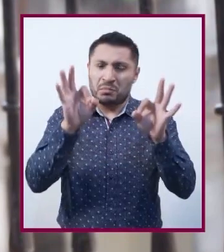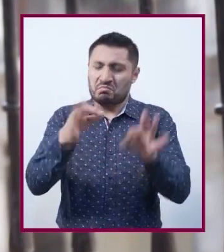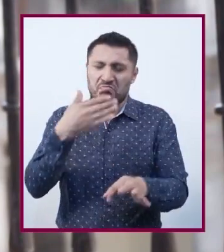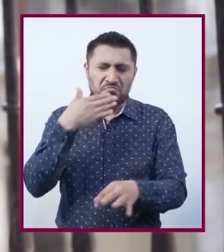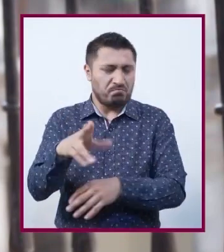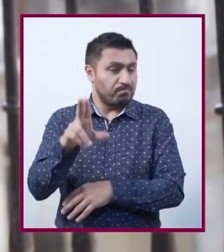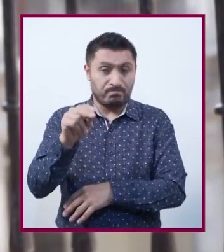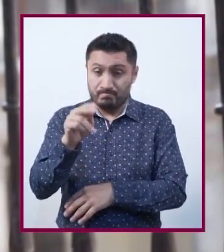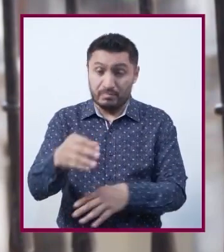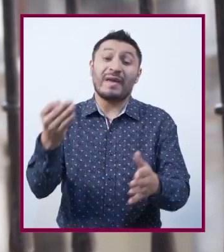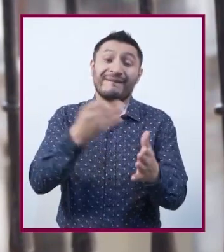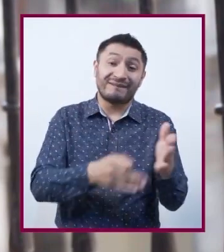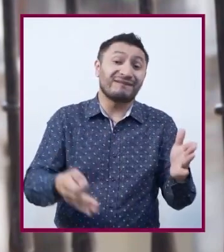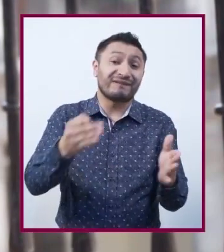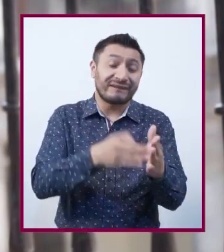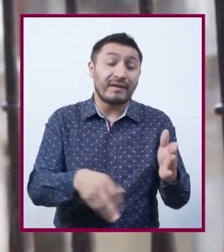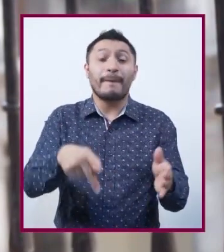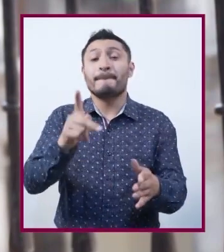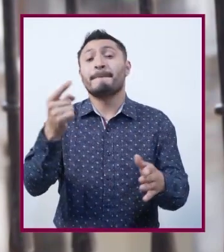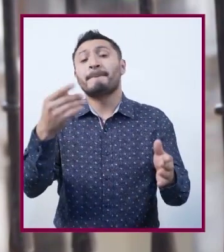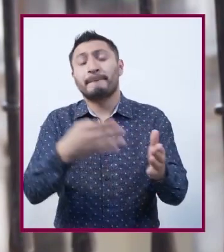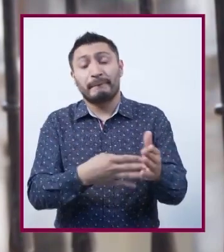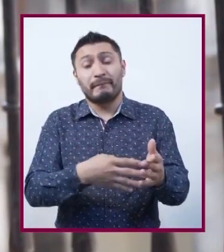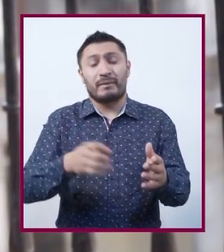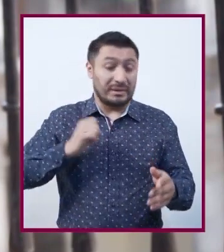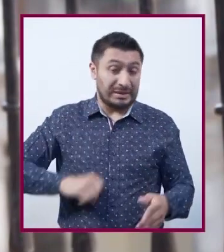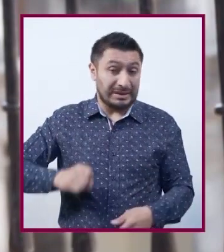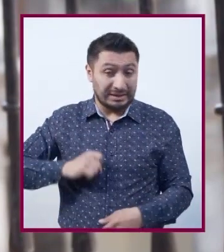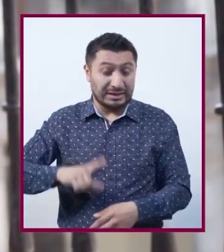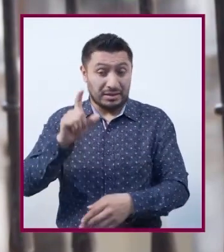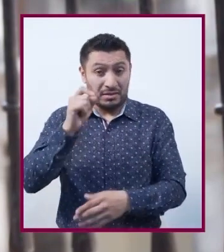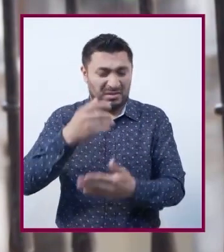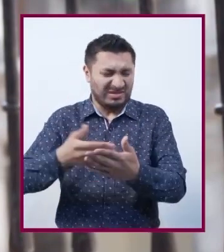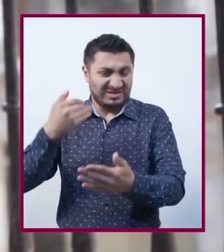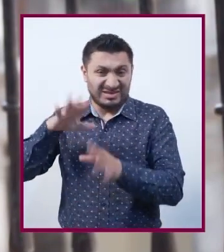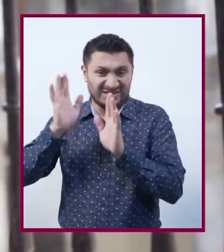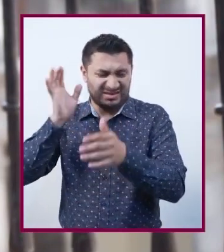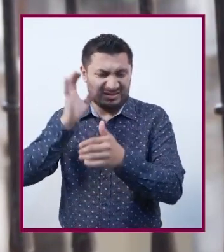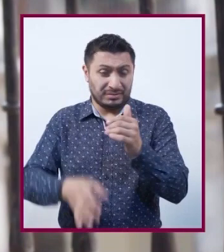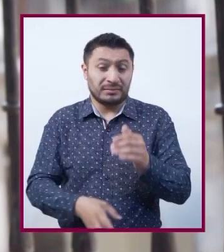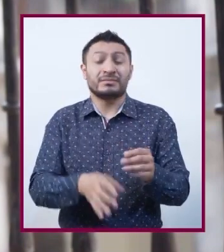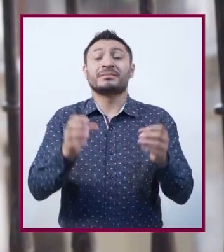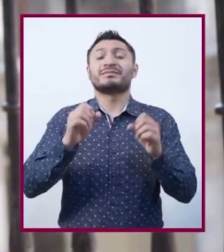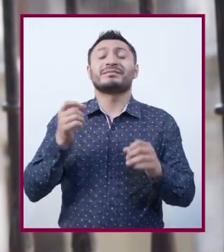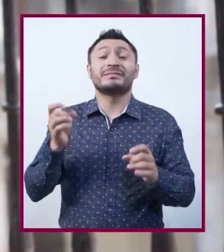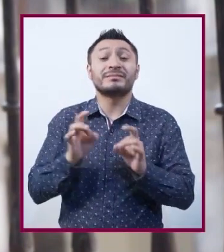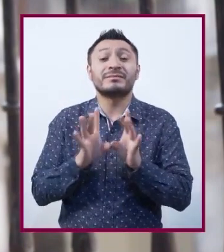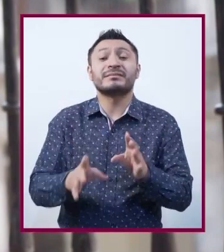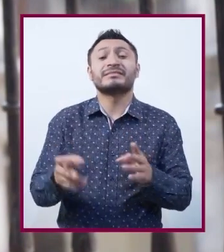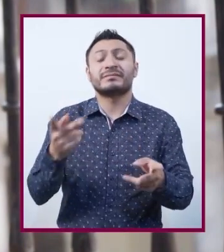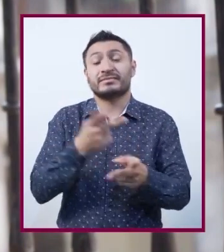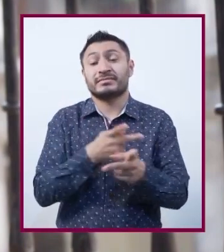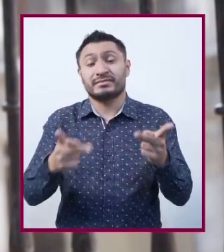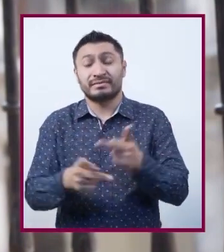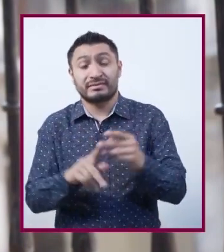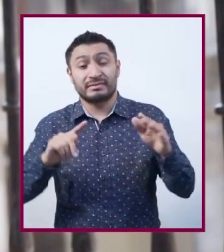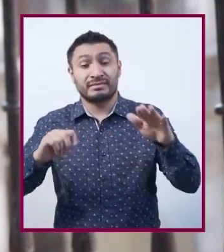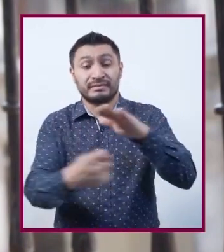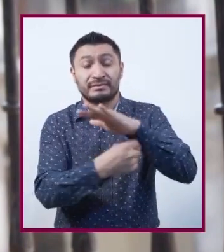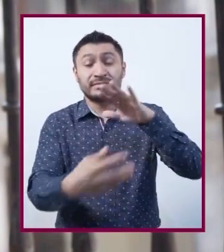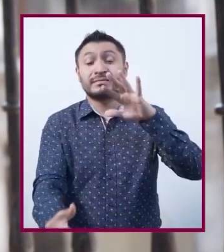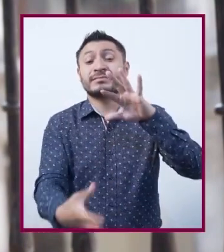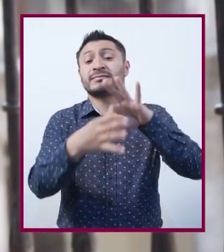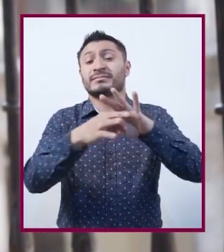tiene mucha integración, sin embargo, ya para finales del siglo XX surge claramente